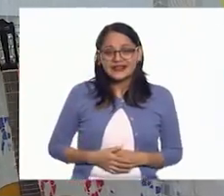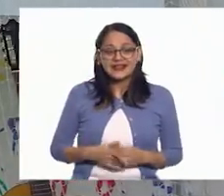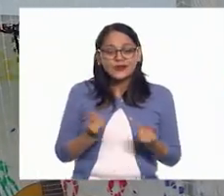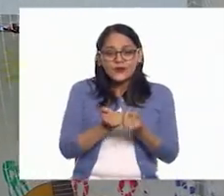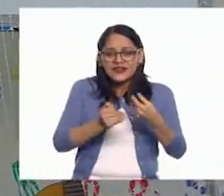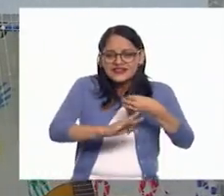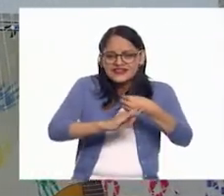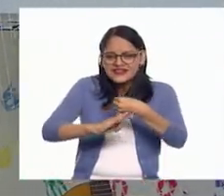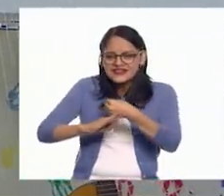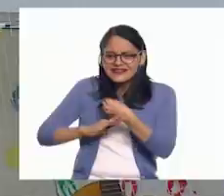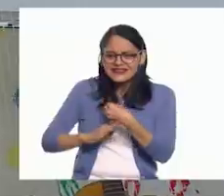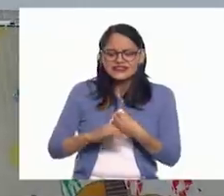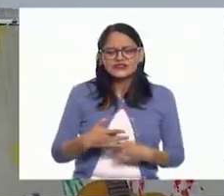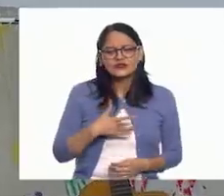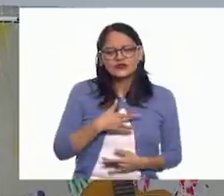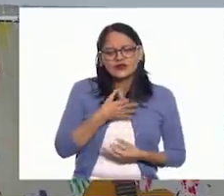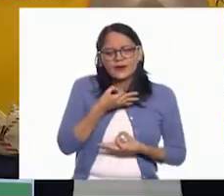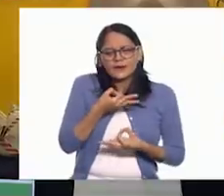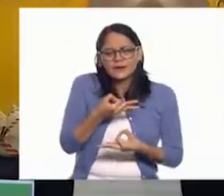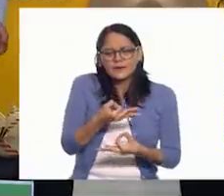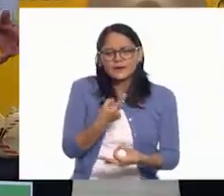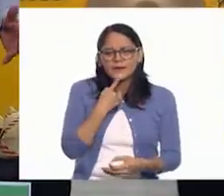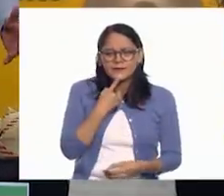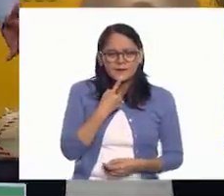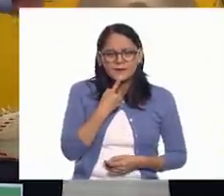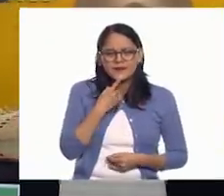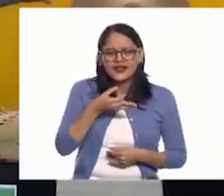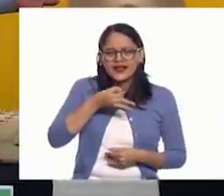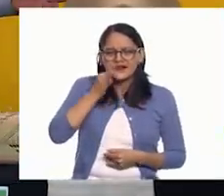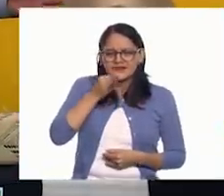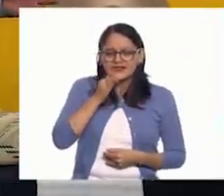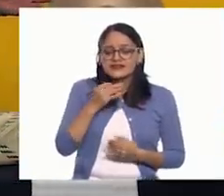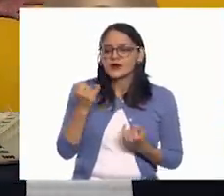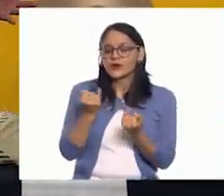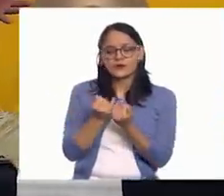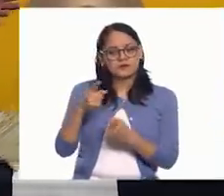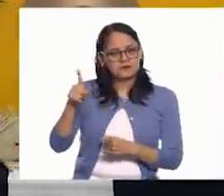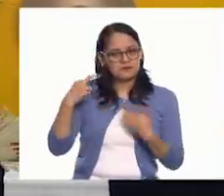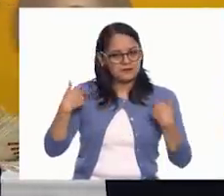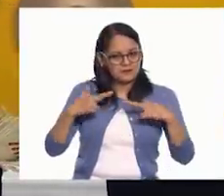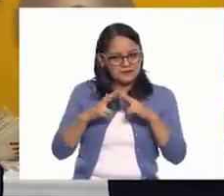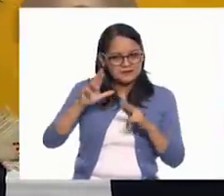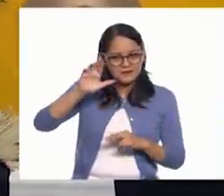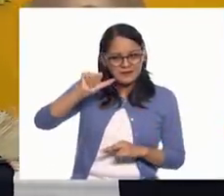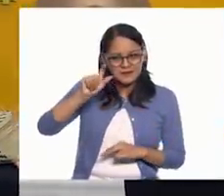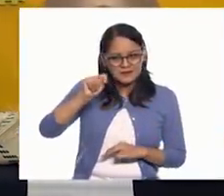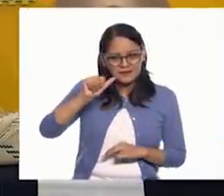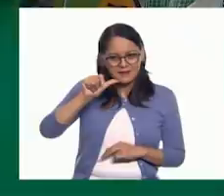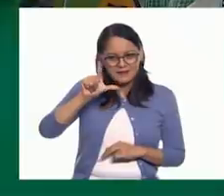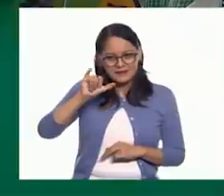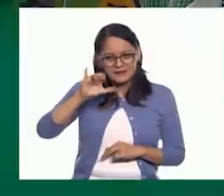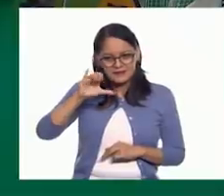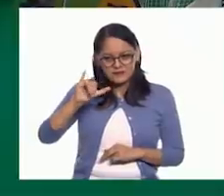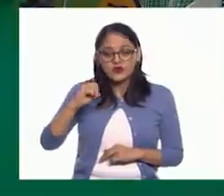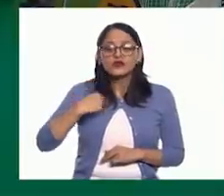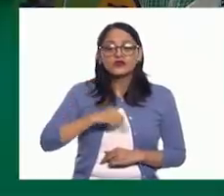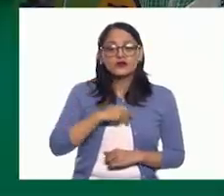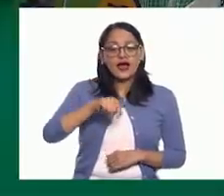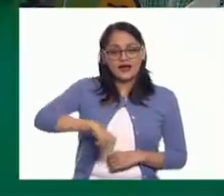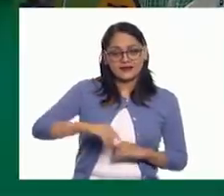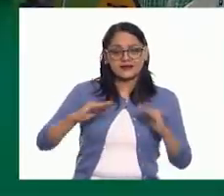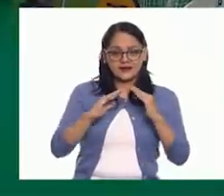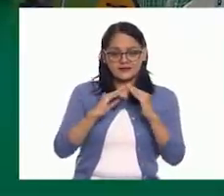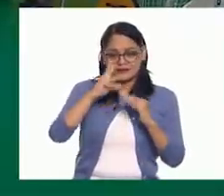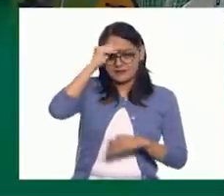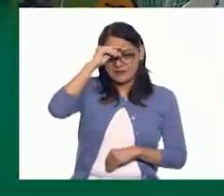tazas. Ay, hasta se antoja un cafecito, ¿verdad? Ay, qué rico, querido maestro Cantalicio. Y lo saludamos como es costumbre aquí en Aprende en